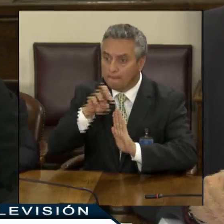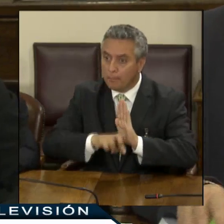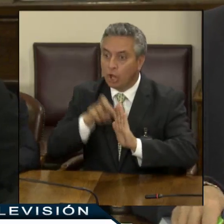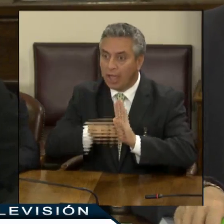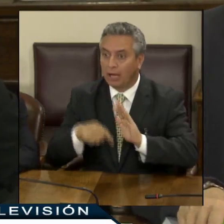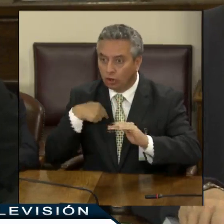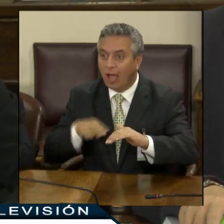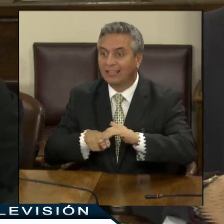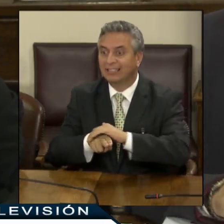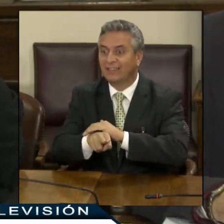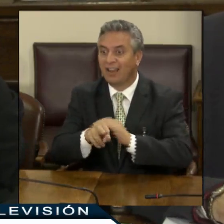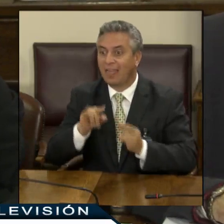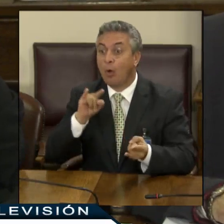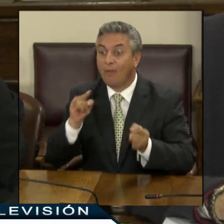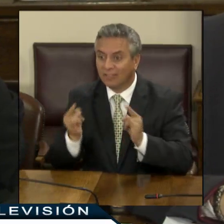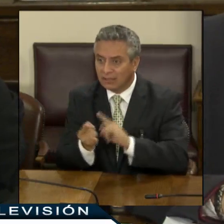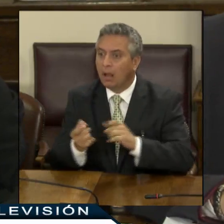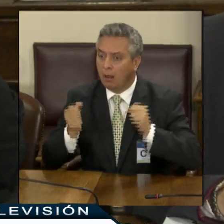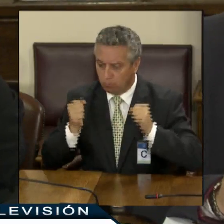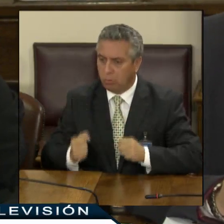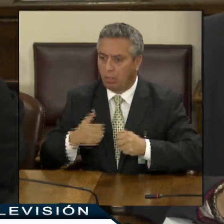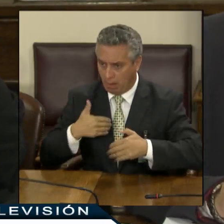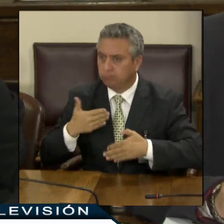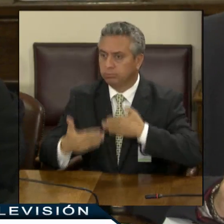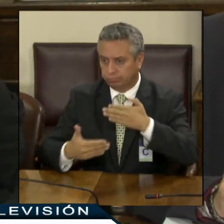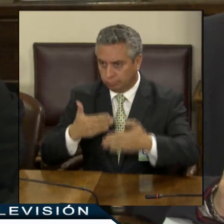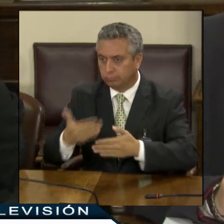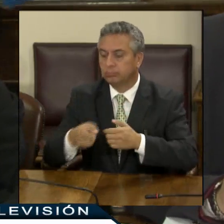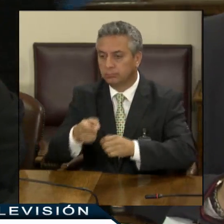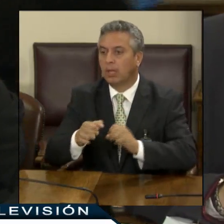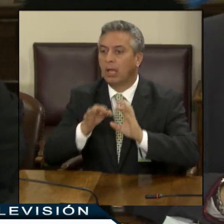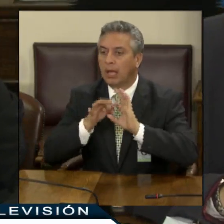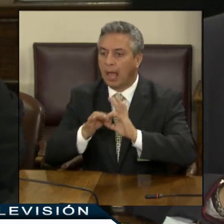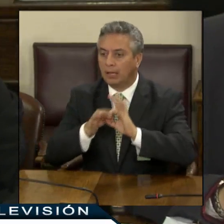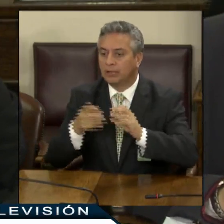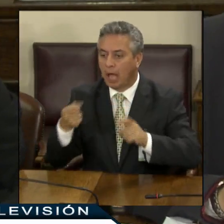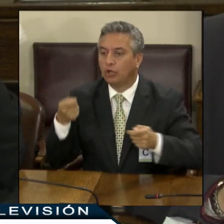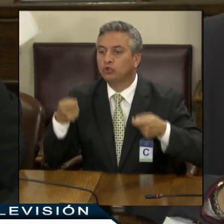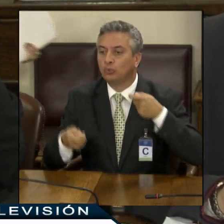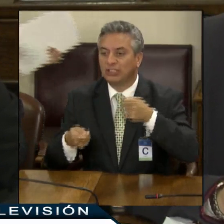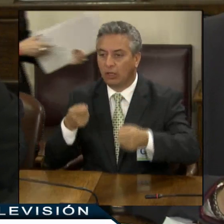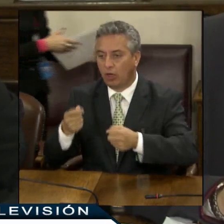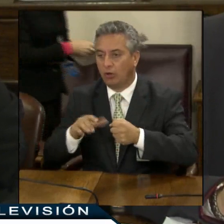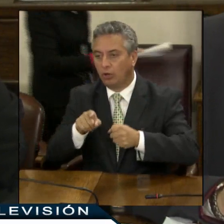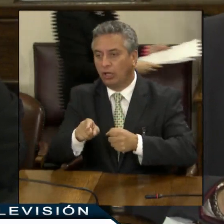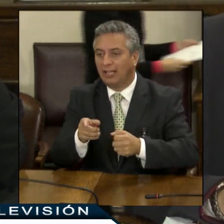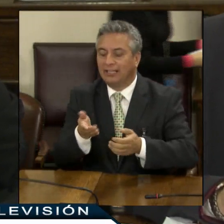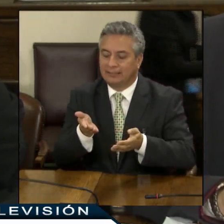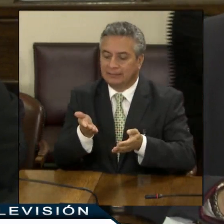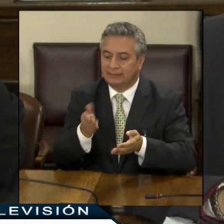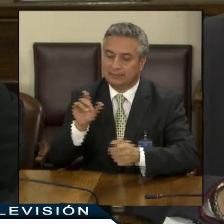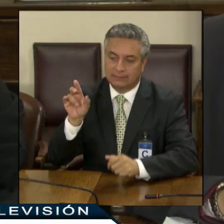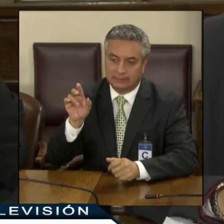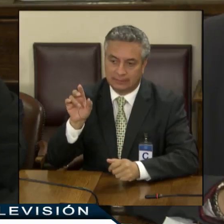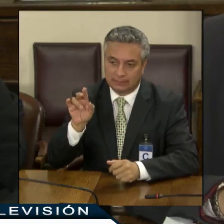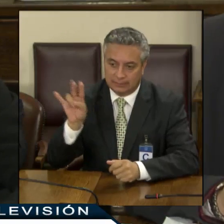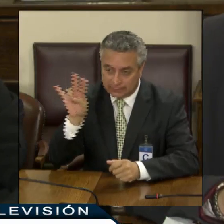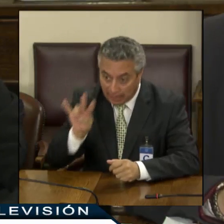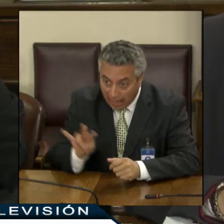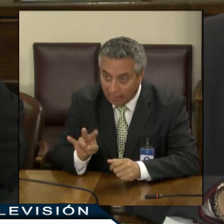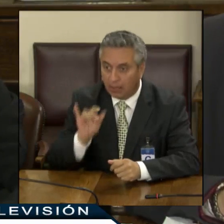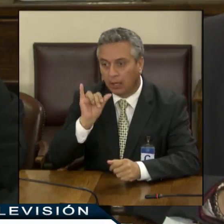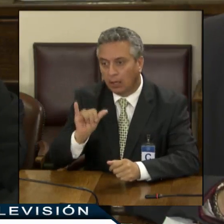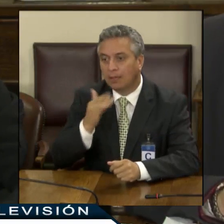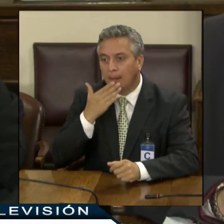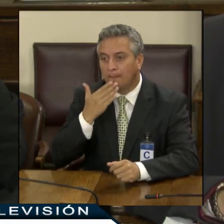accesibilidad universal se han podido realizar únicamente gracias a subsidios adjudicados en el servicio nacional de la discapacidad y en la